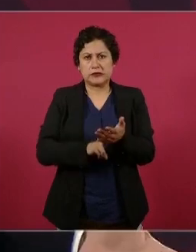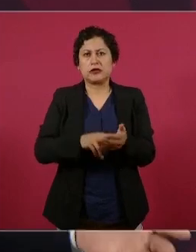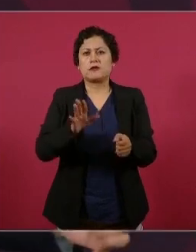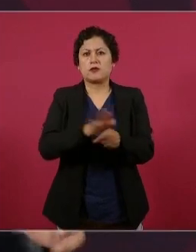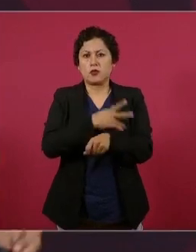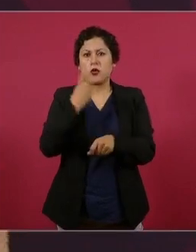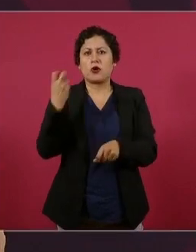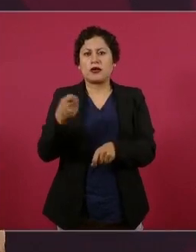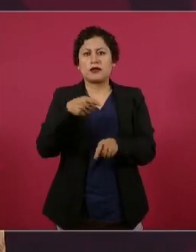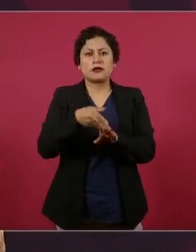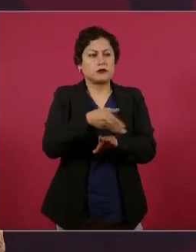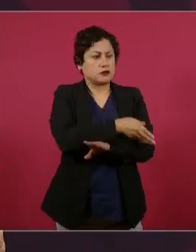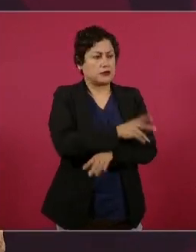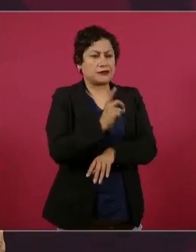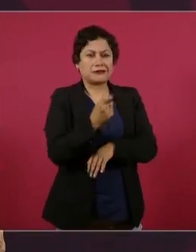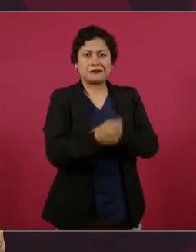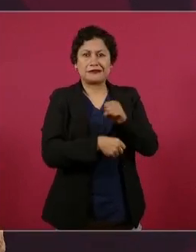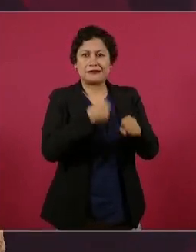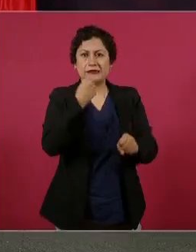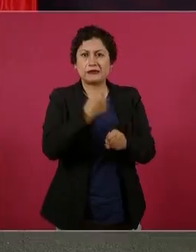acabarse al país,